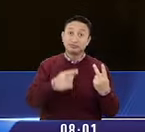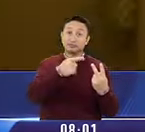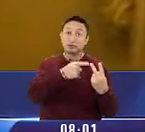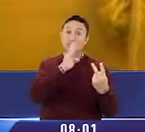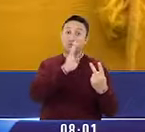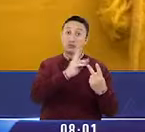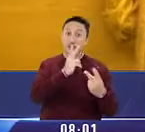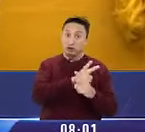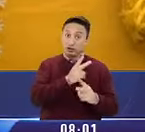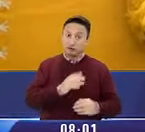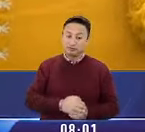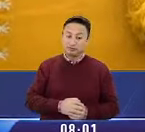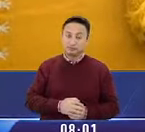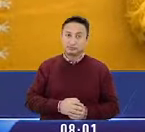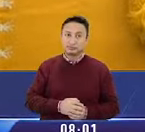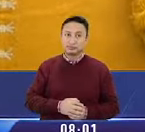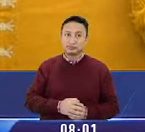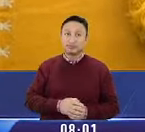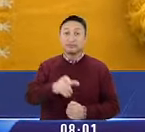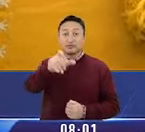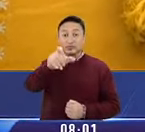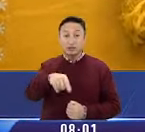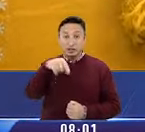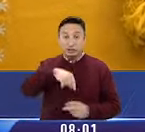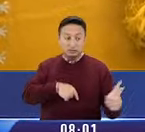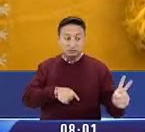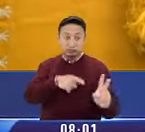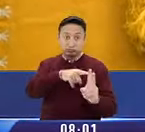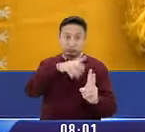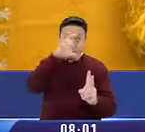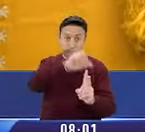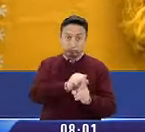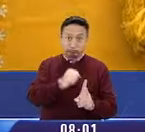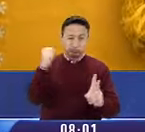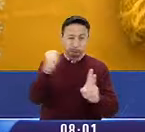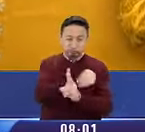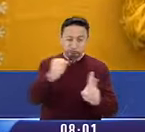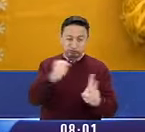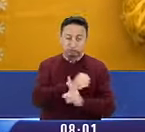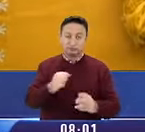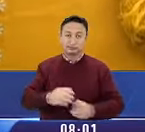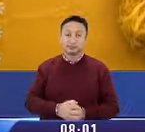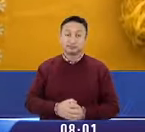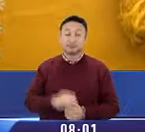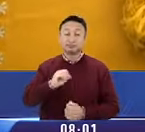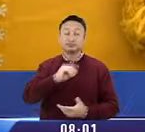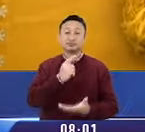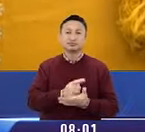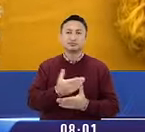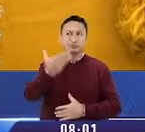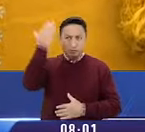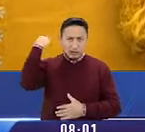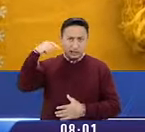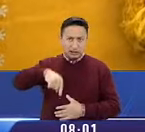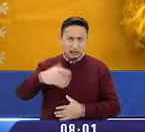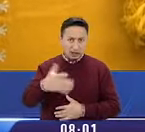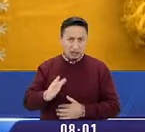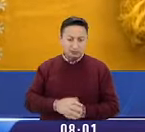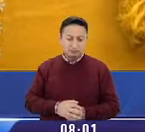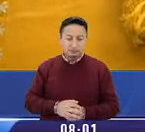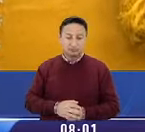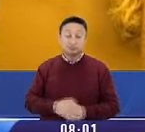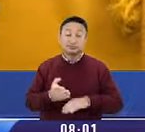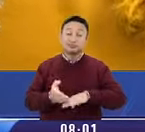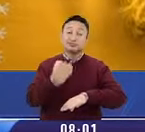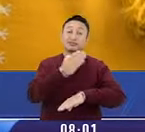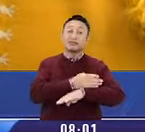advertencias. Aquí tienen la dicha de ladrón cogido, ladrón quemado. ¿Amenazan con hacer justicia por mano propia? Sí, ya lo han hecho, ya lo han hecho. El rato